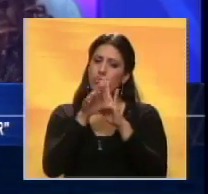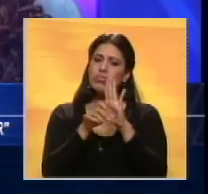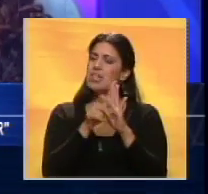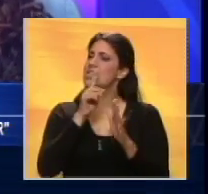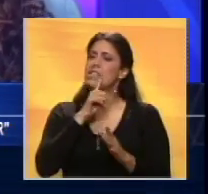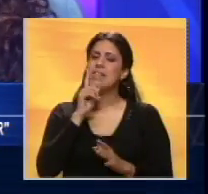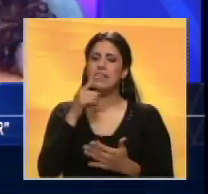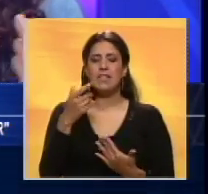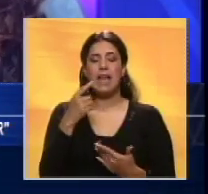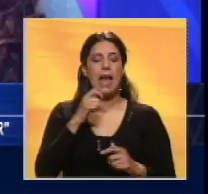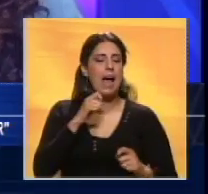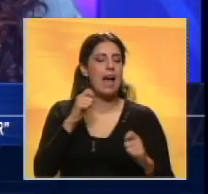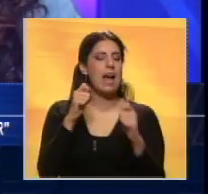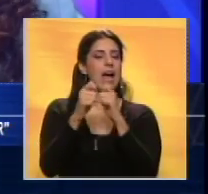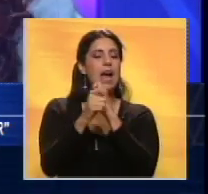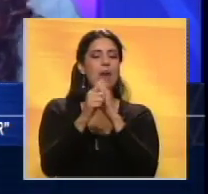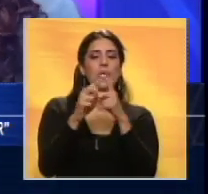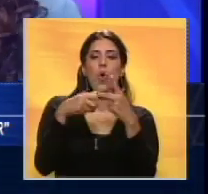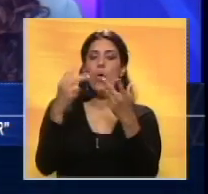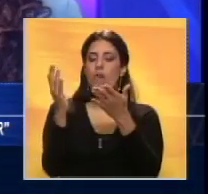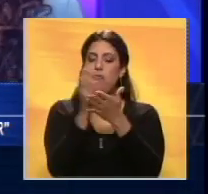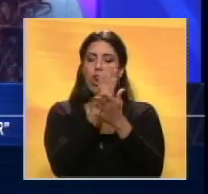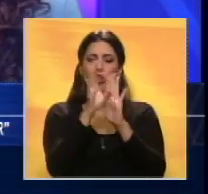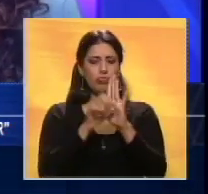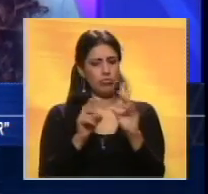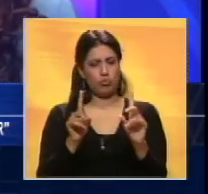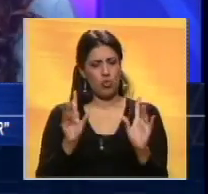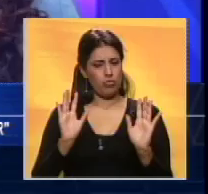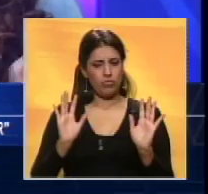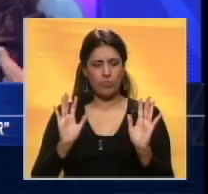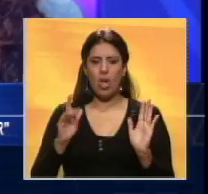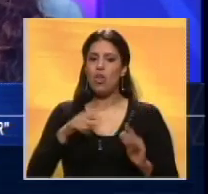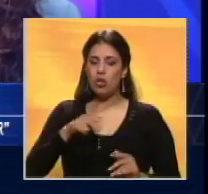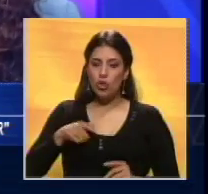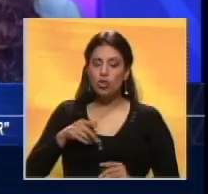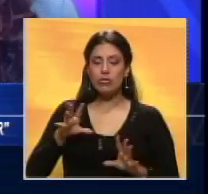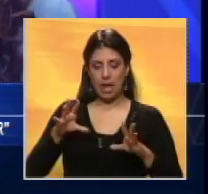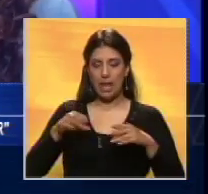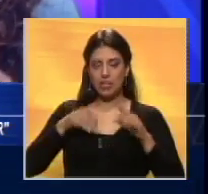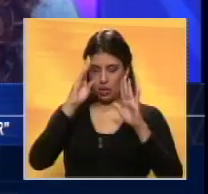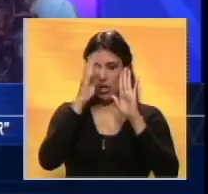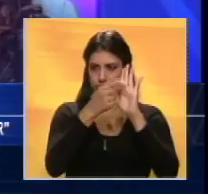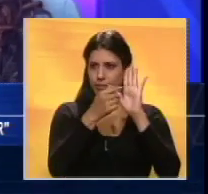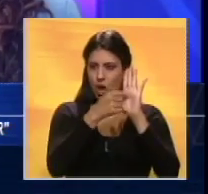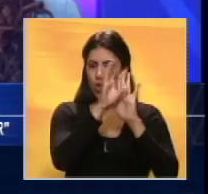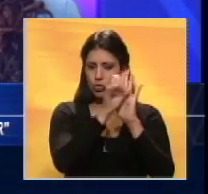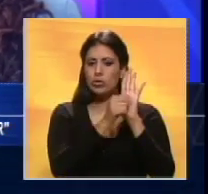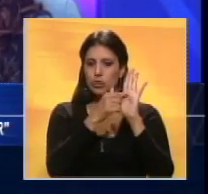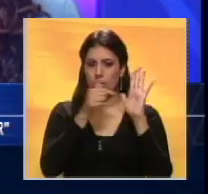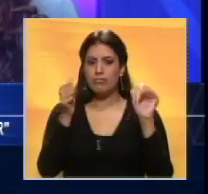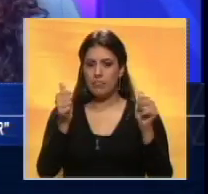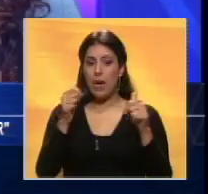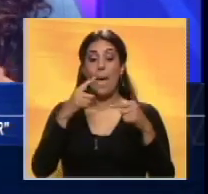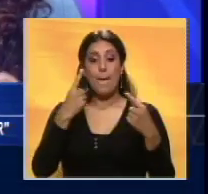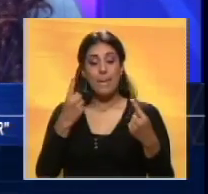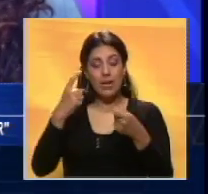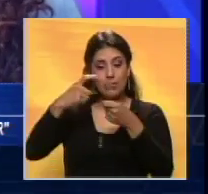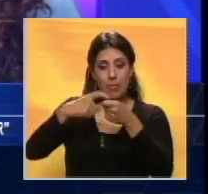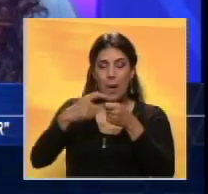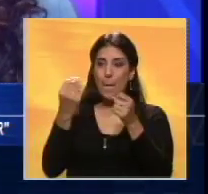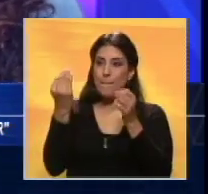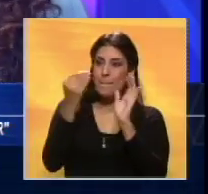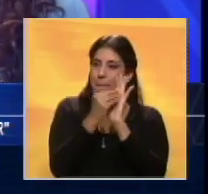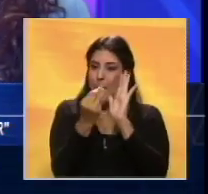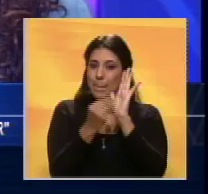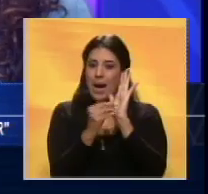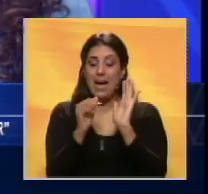está diciendo que va a cambiar o a desdibujar la Constitución que hoy tenemos. La reconoce, se ancla en sus potencialidades y lo que invita